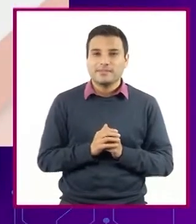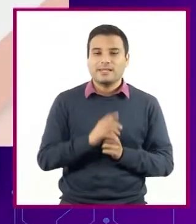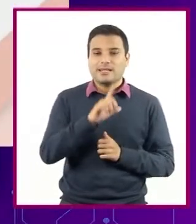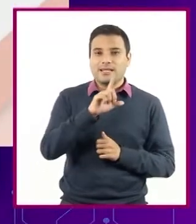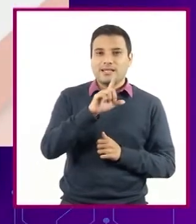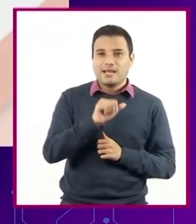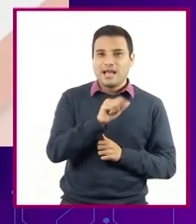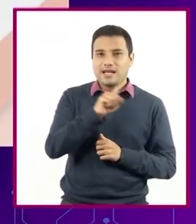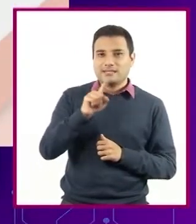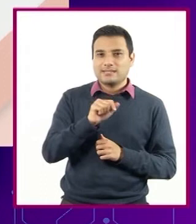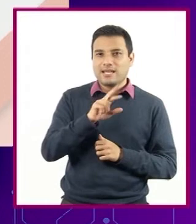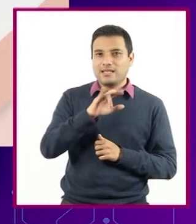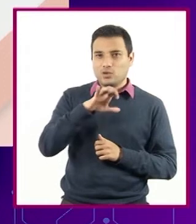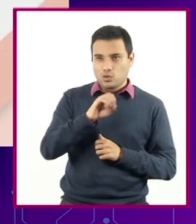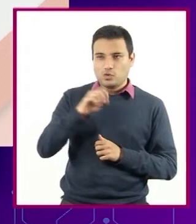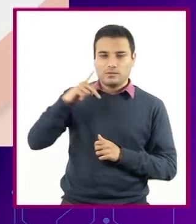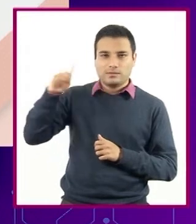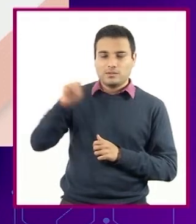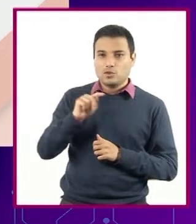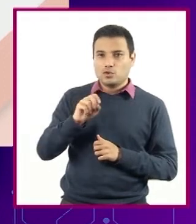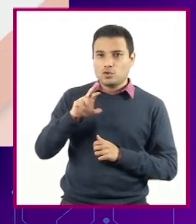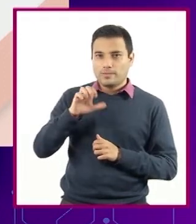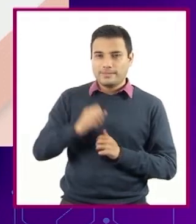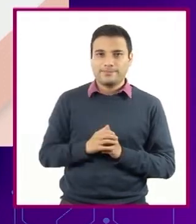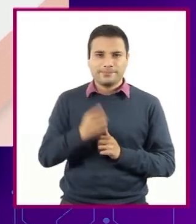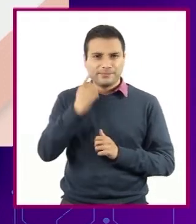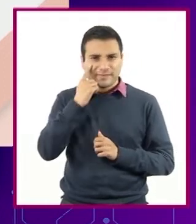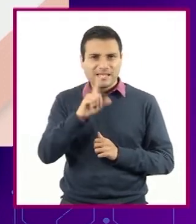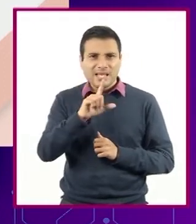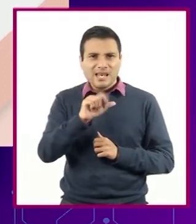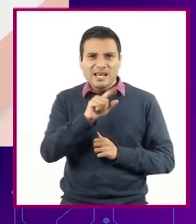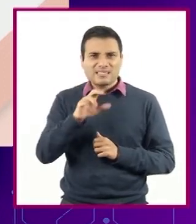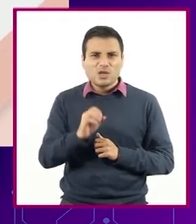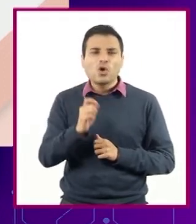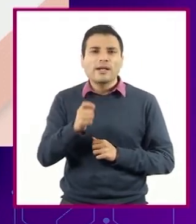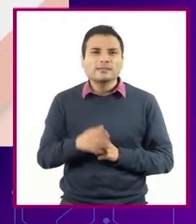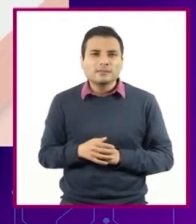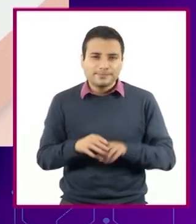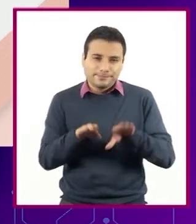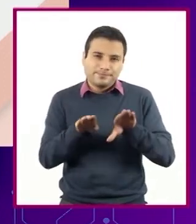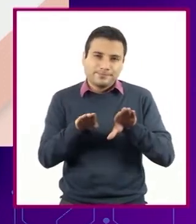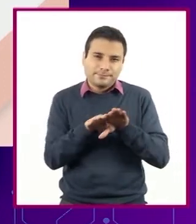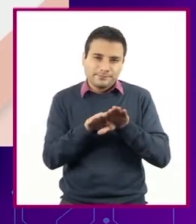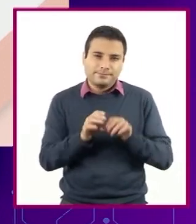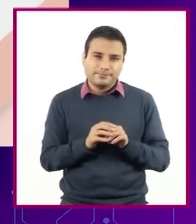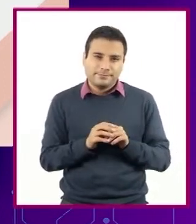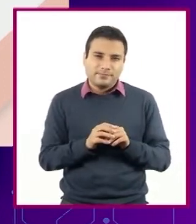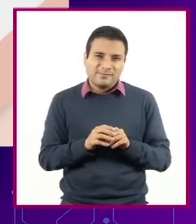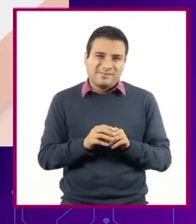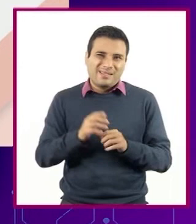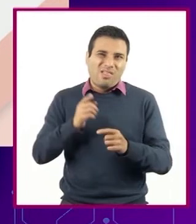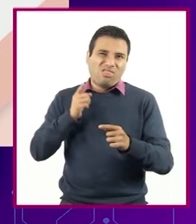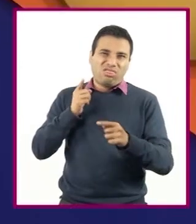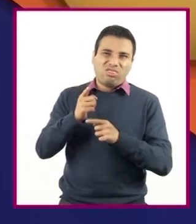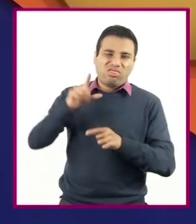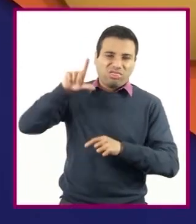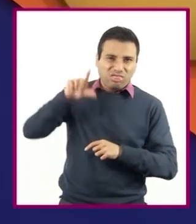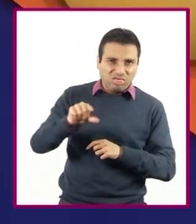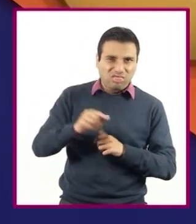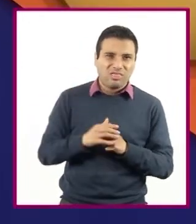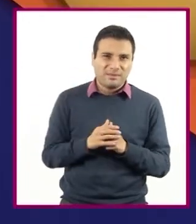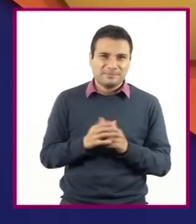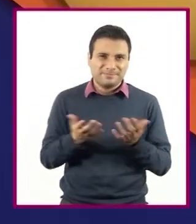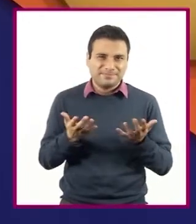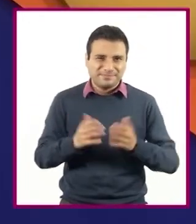de Tormes. Iniciemos por mencionar que Lazarillo es una forma despectiva de llamarle a Lázaro, y al igual que sucedió con el nombre